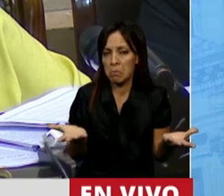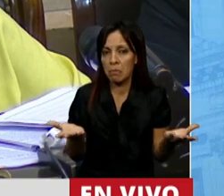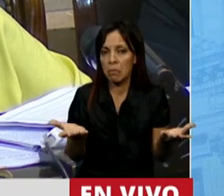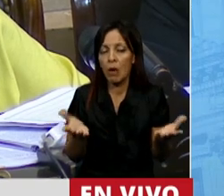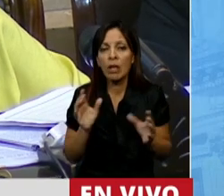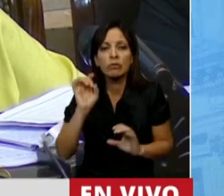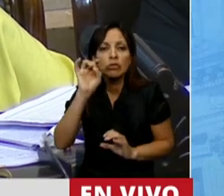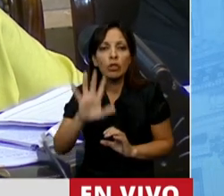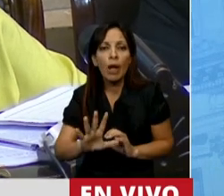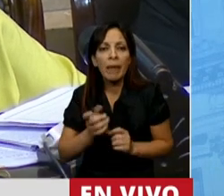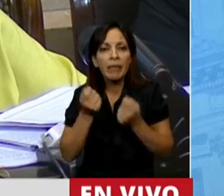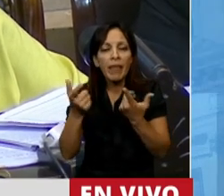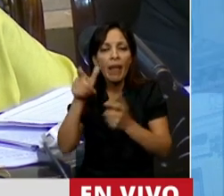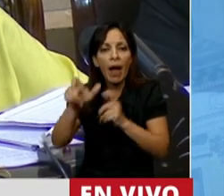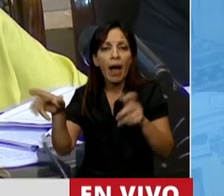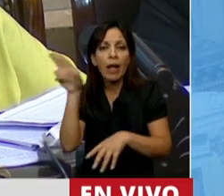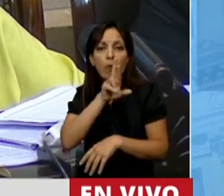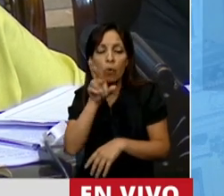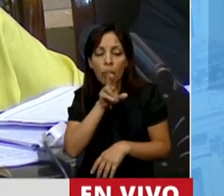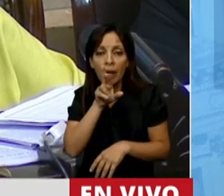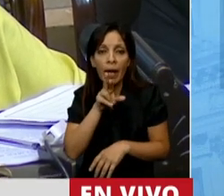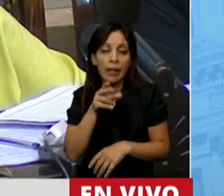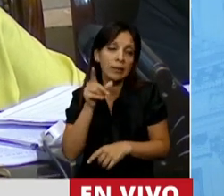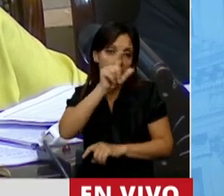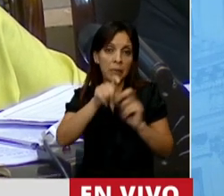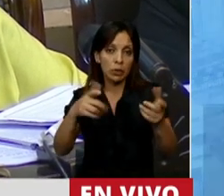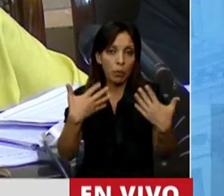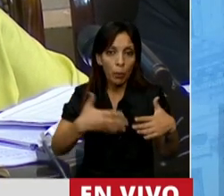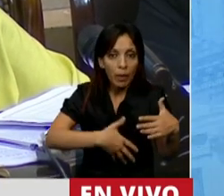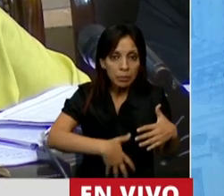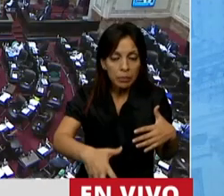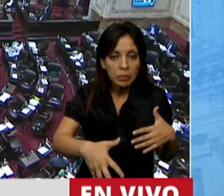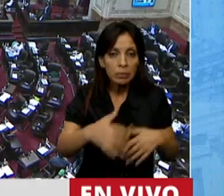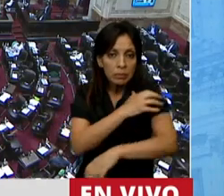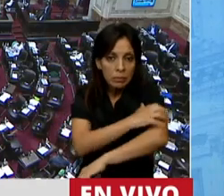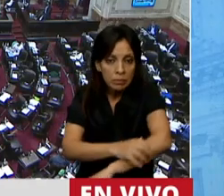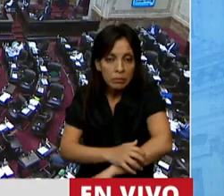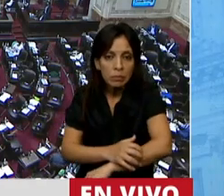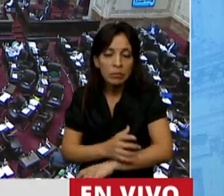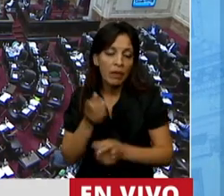que hace es condenar a las mujeres y a las personas con capacidad de gestar pobres.